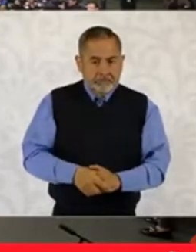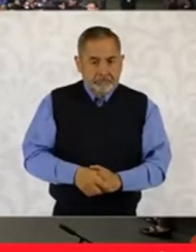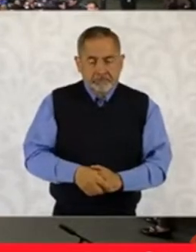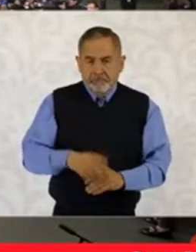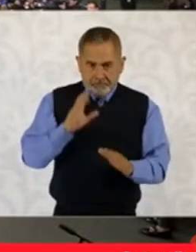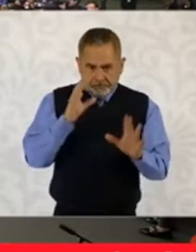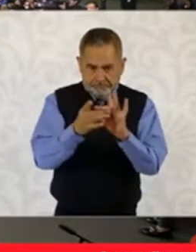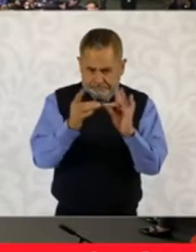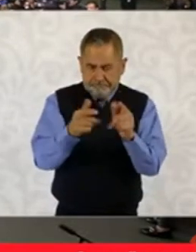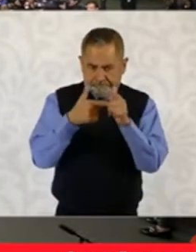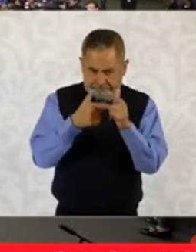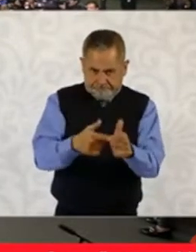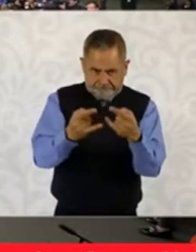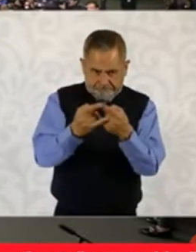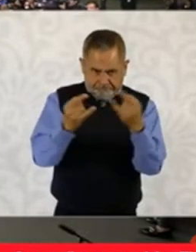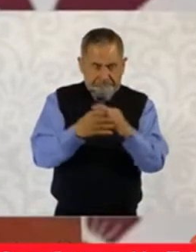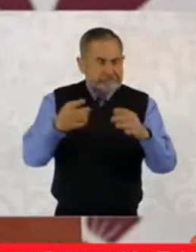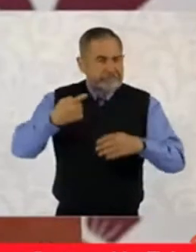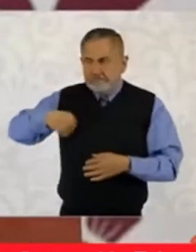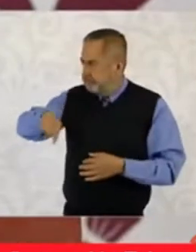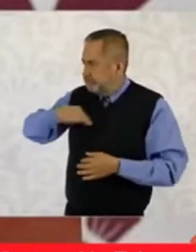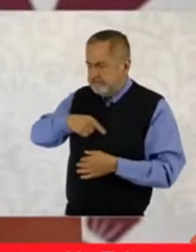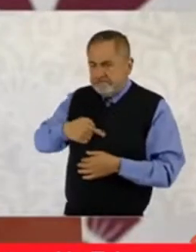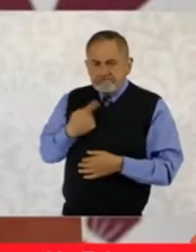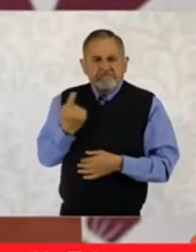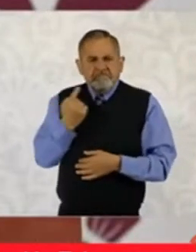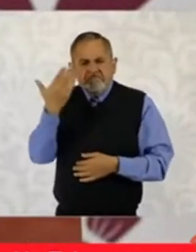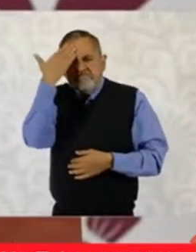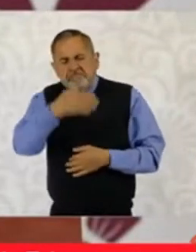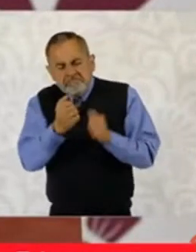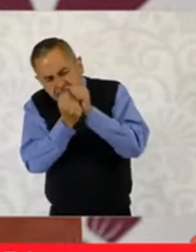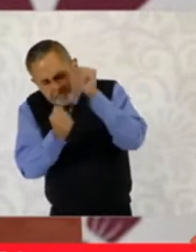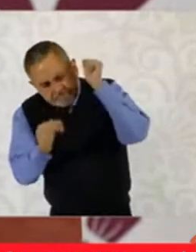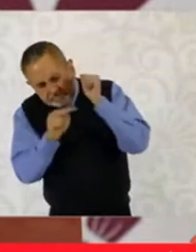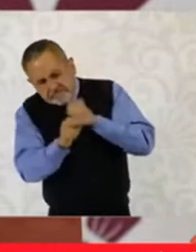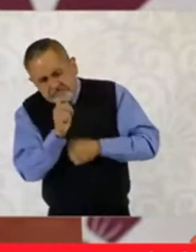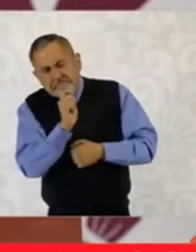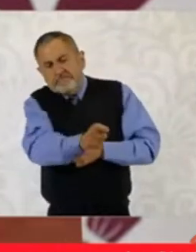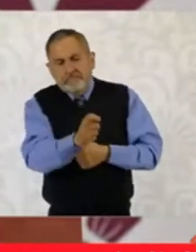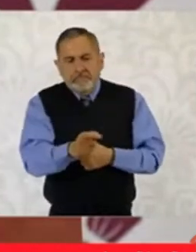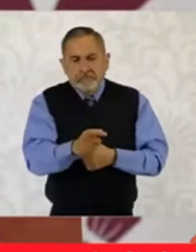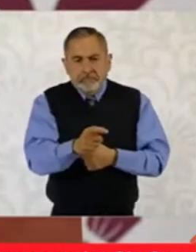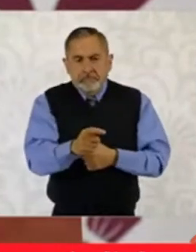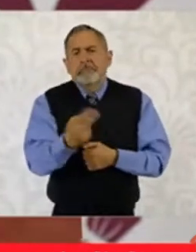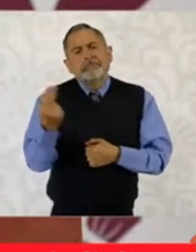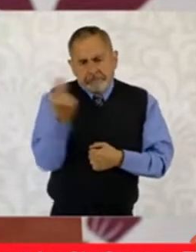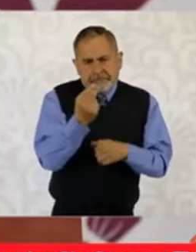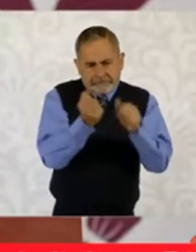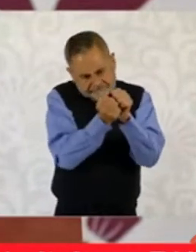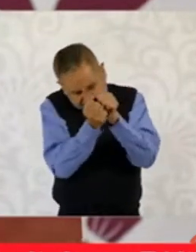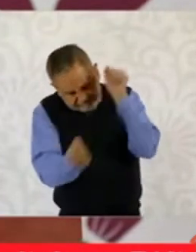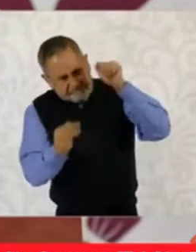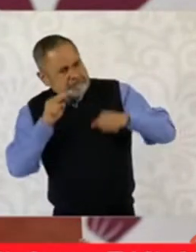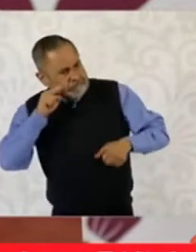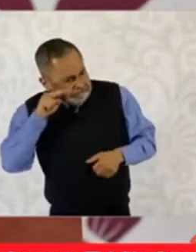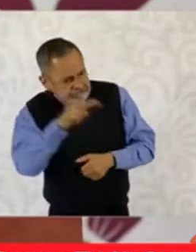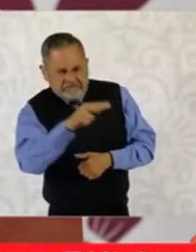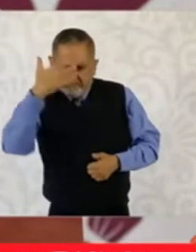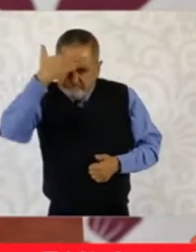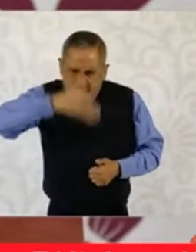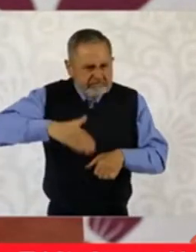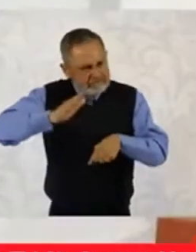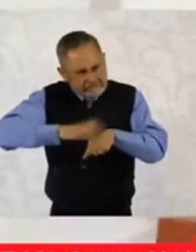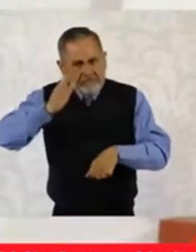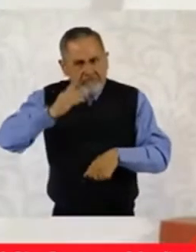Para seguir con lo que sabemos, y necesitamos saber más, y para ello la